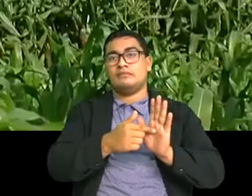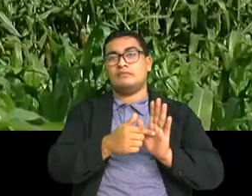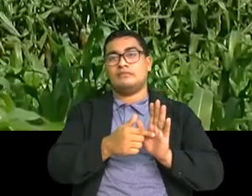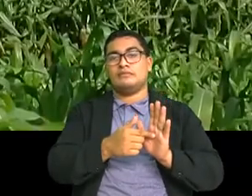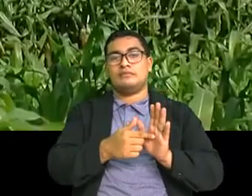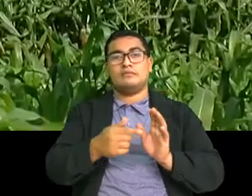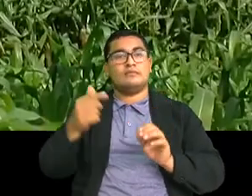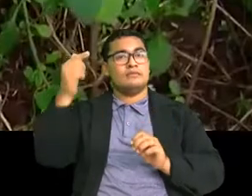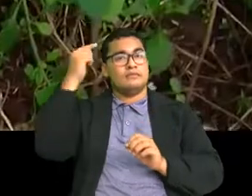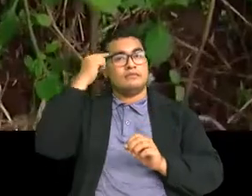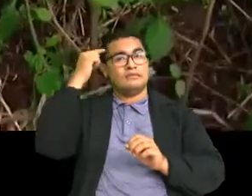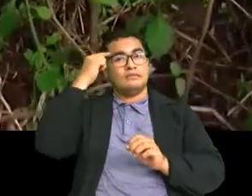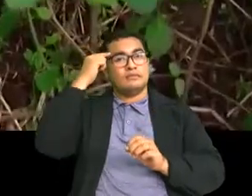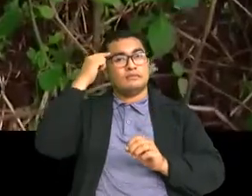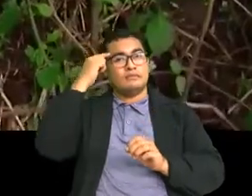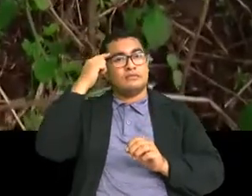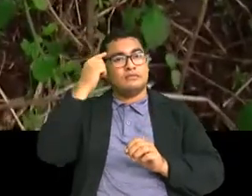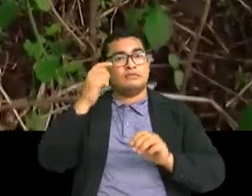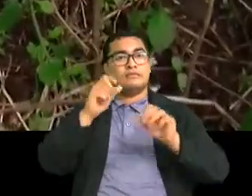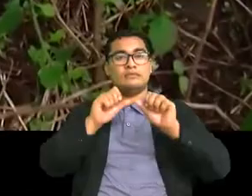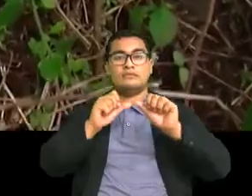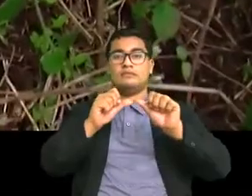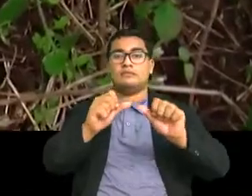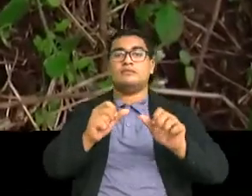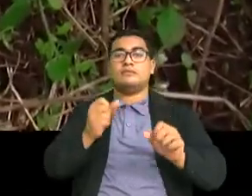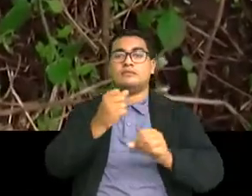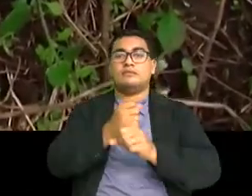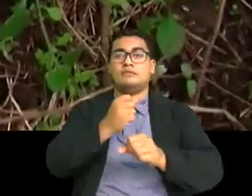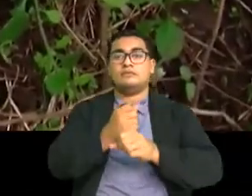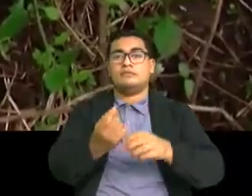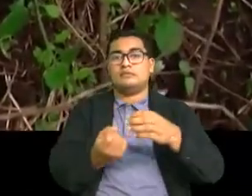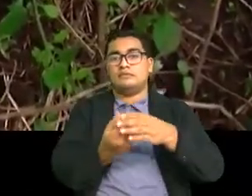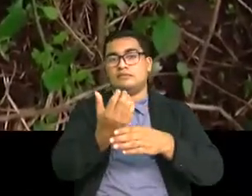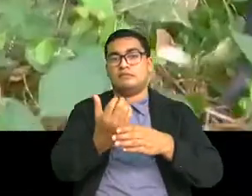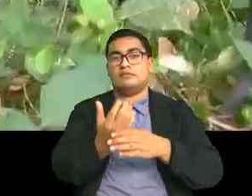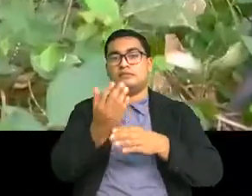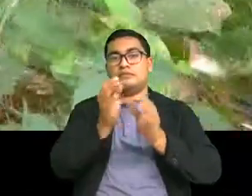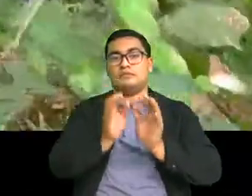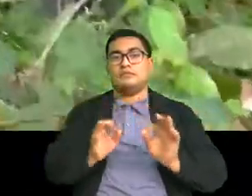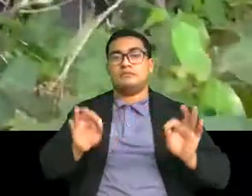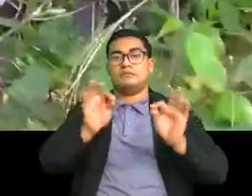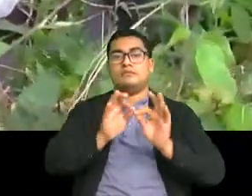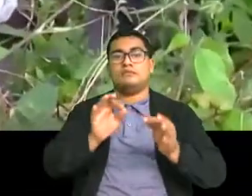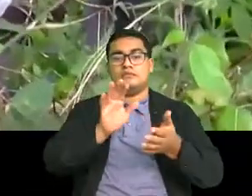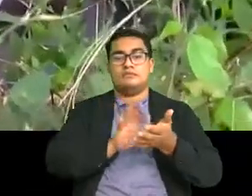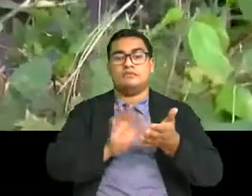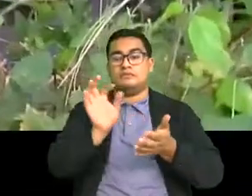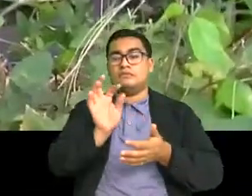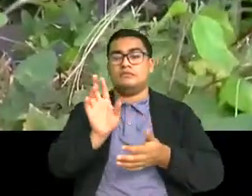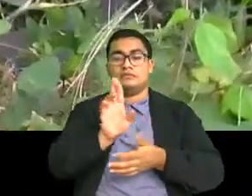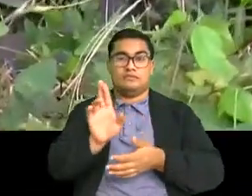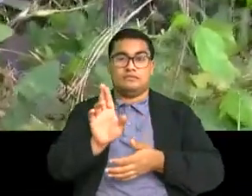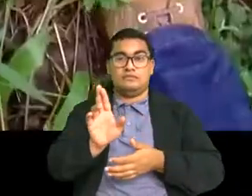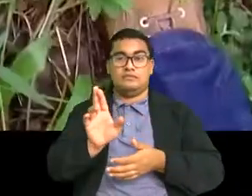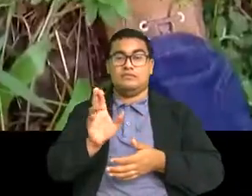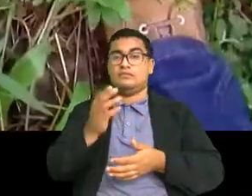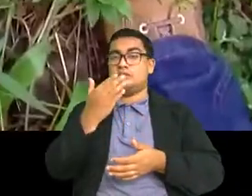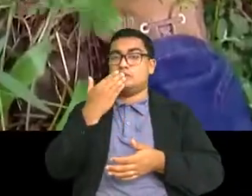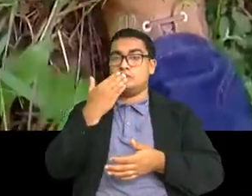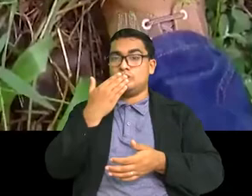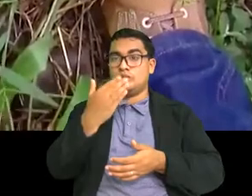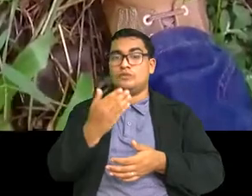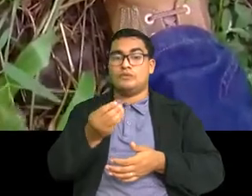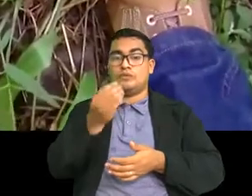estamos pensando en continuar nuestro rubro importante y tradicional es que el gallo pinto para nosotros no nos puede faltar en el plato